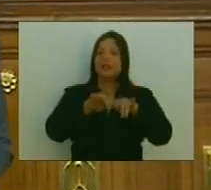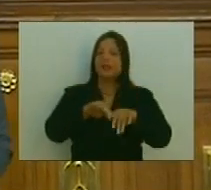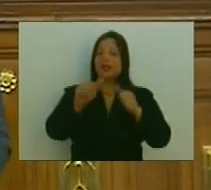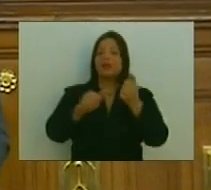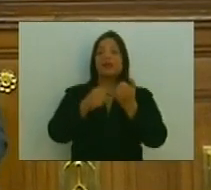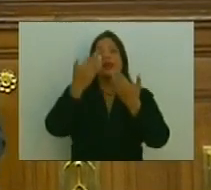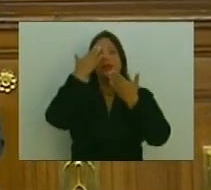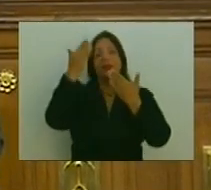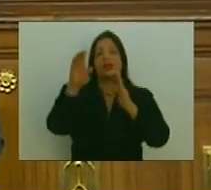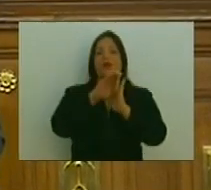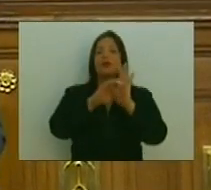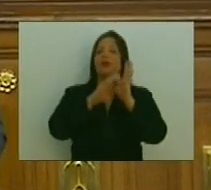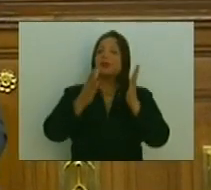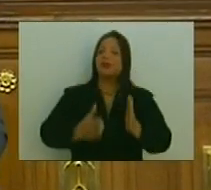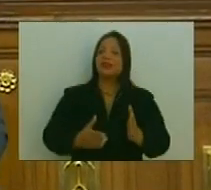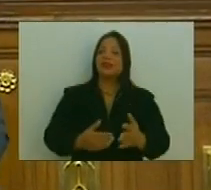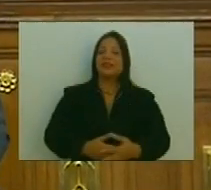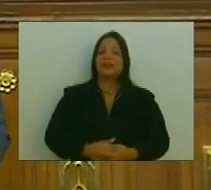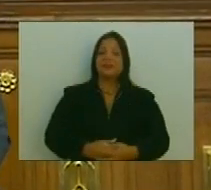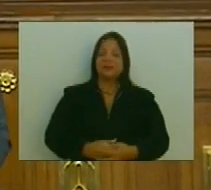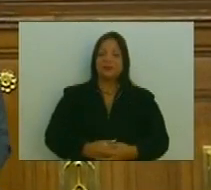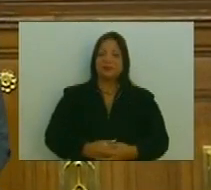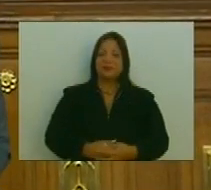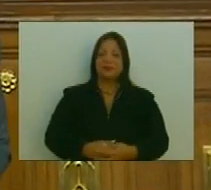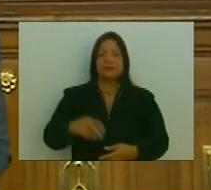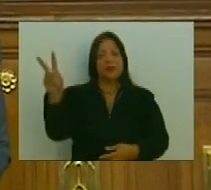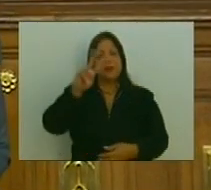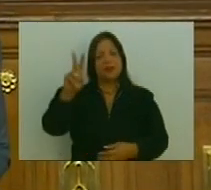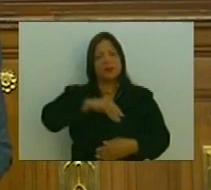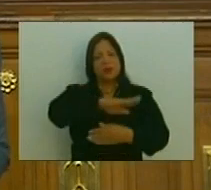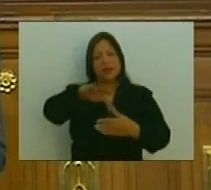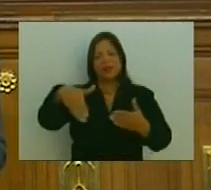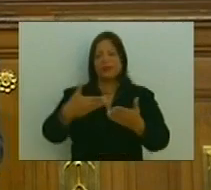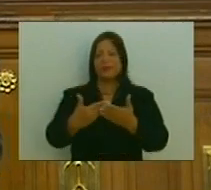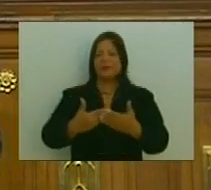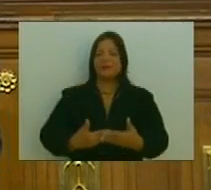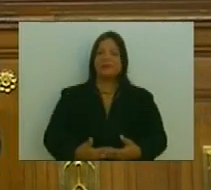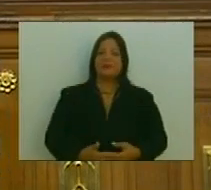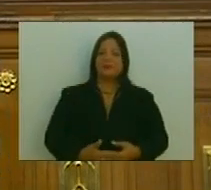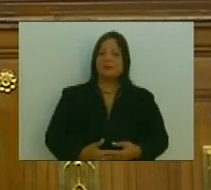colegas constituyentes, Venezuela toda.